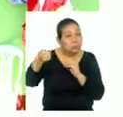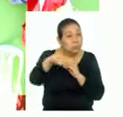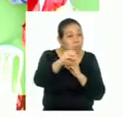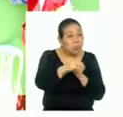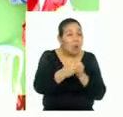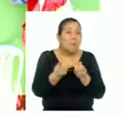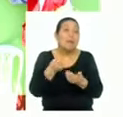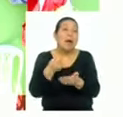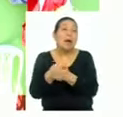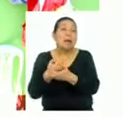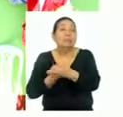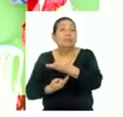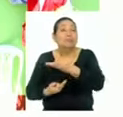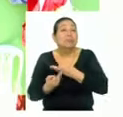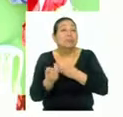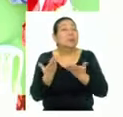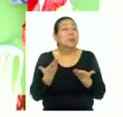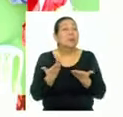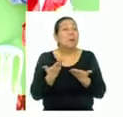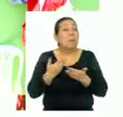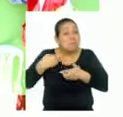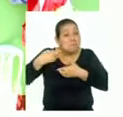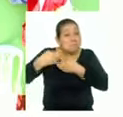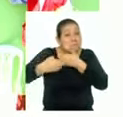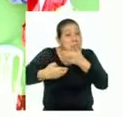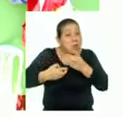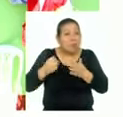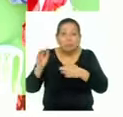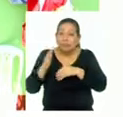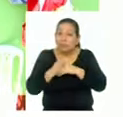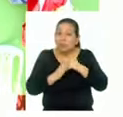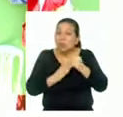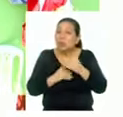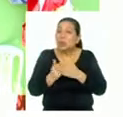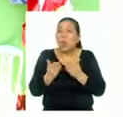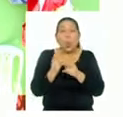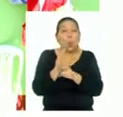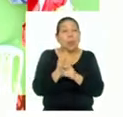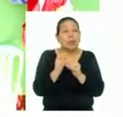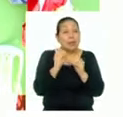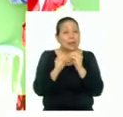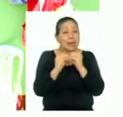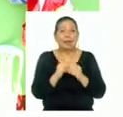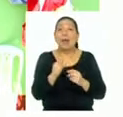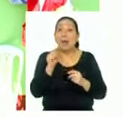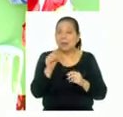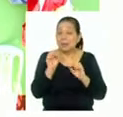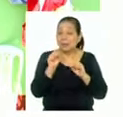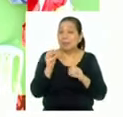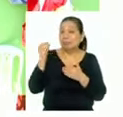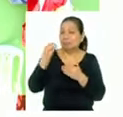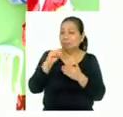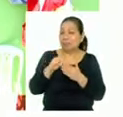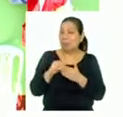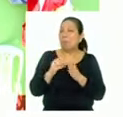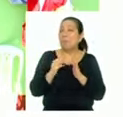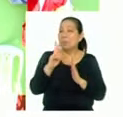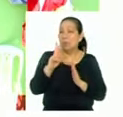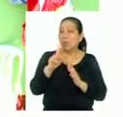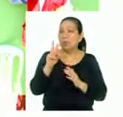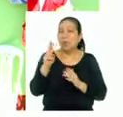del financiamiento de proyectos productivos y de infraestructura como medidas de reparación. Allí se han invertido más